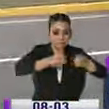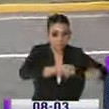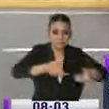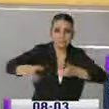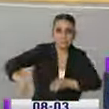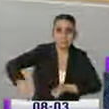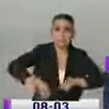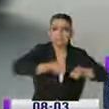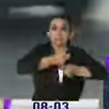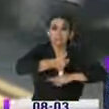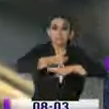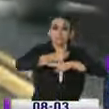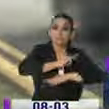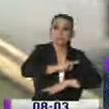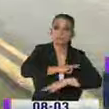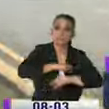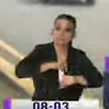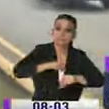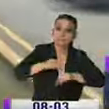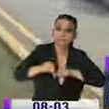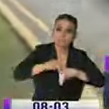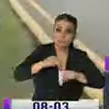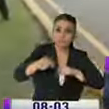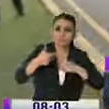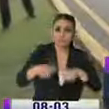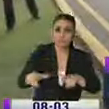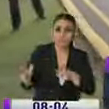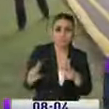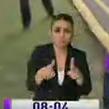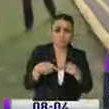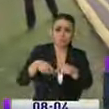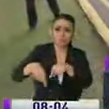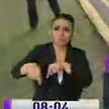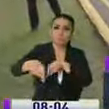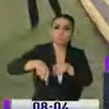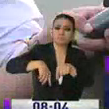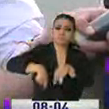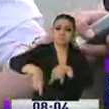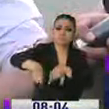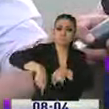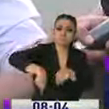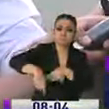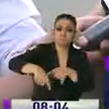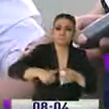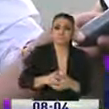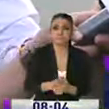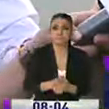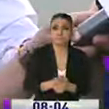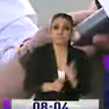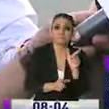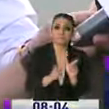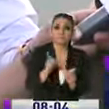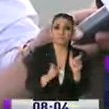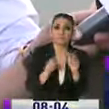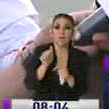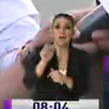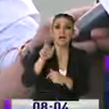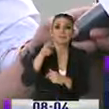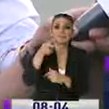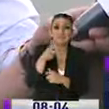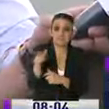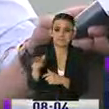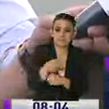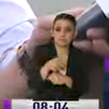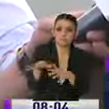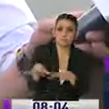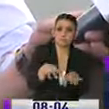Personal de la Agencia Metropolitana de Tránsito realizaron un contraflujo por el carril central. Conjuntamente con personal de la ARCH se ha coordinado para que